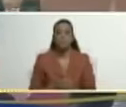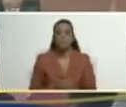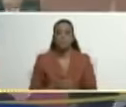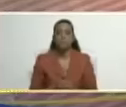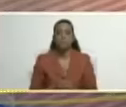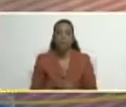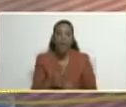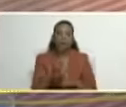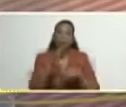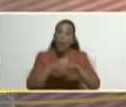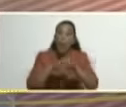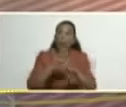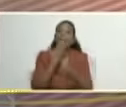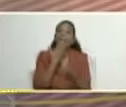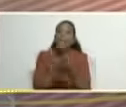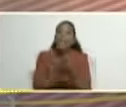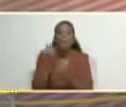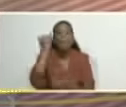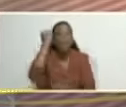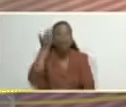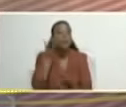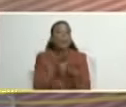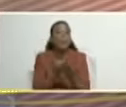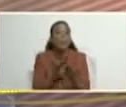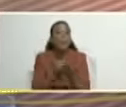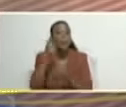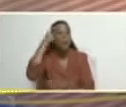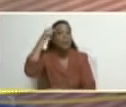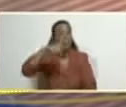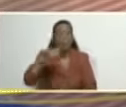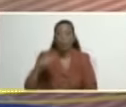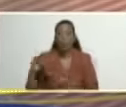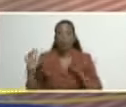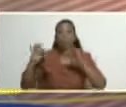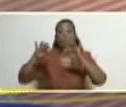Y es lo que le vengo a plantear, Tellechea.